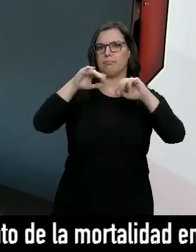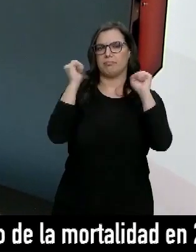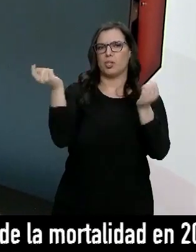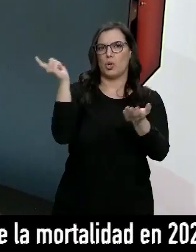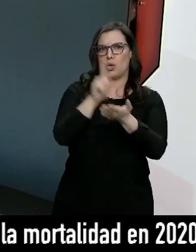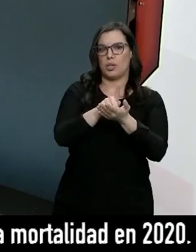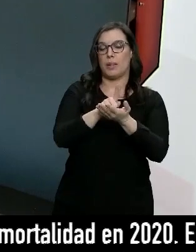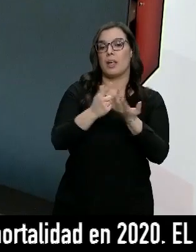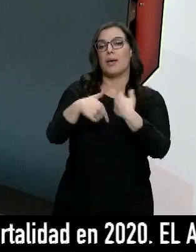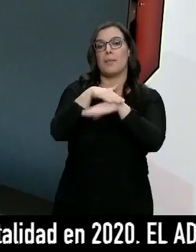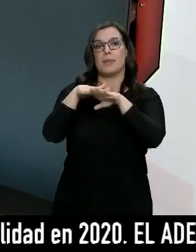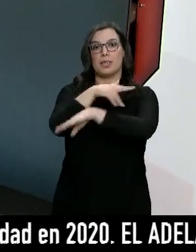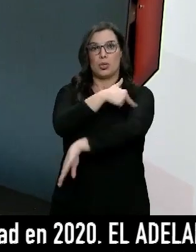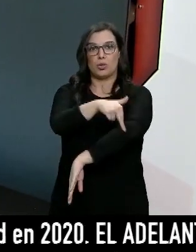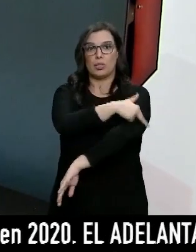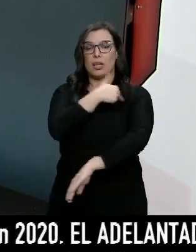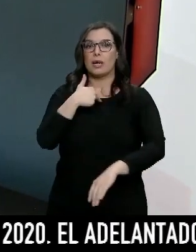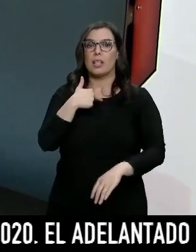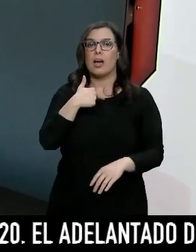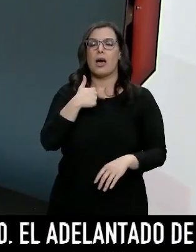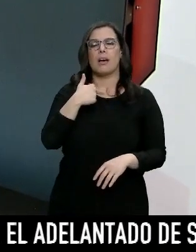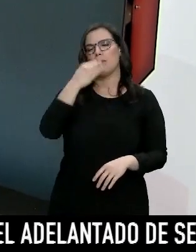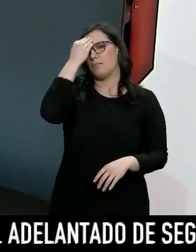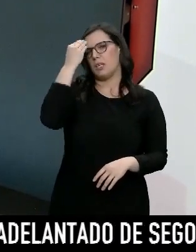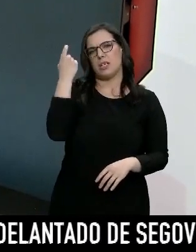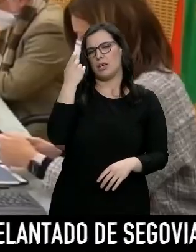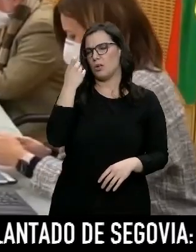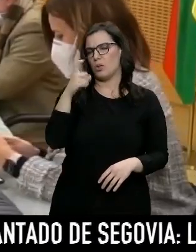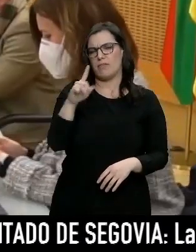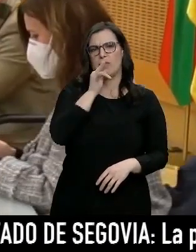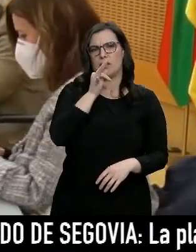Ministerio de Sanidad, en cambio, sigue sin contemplar esa posibilidad.